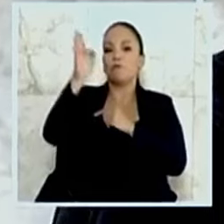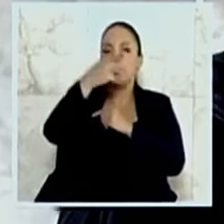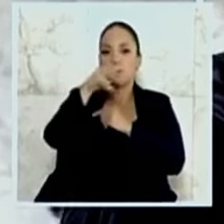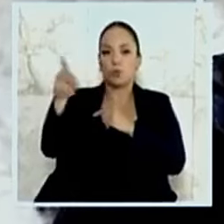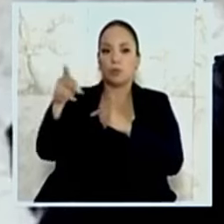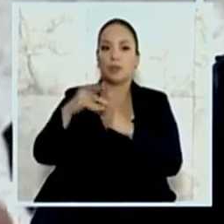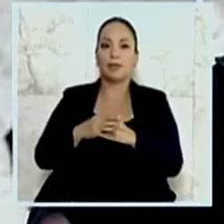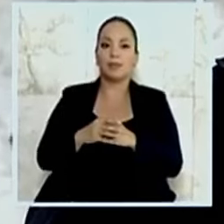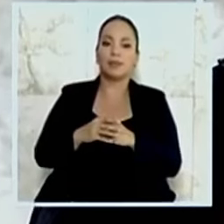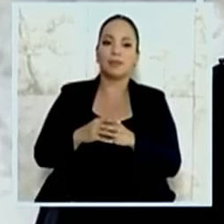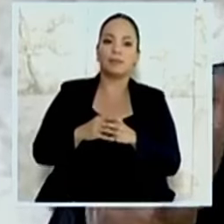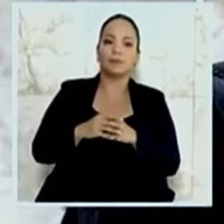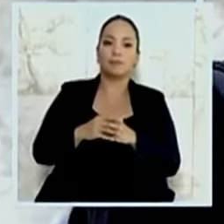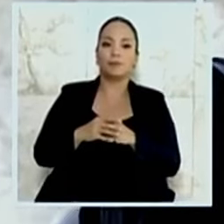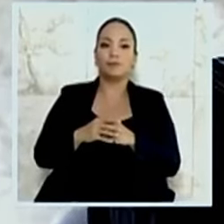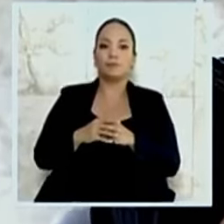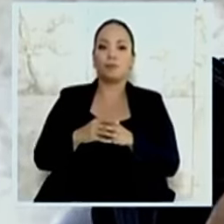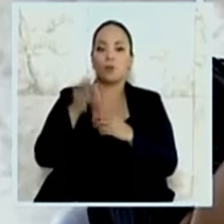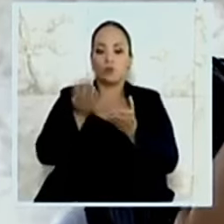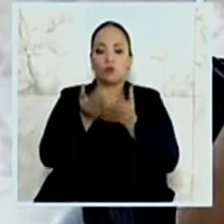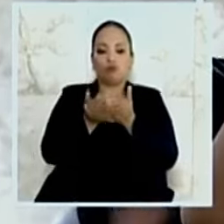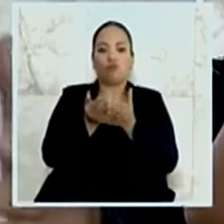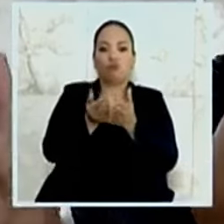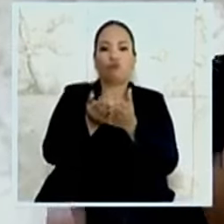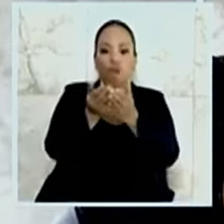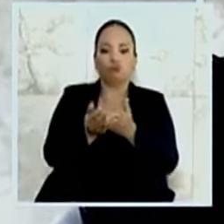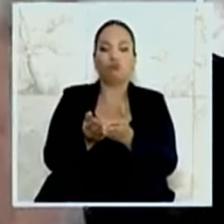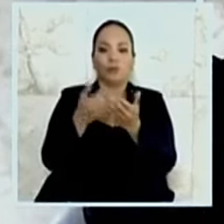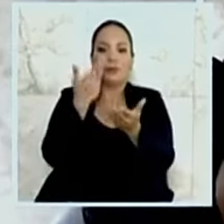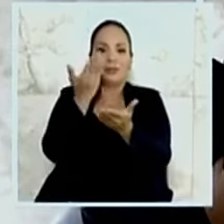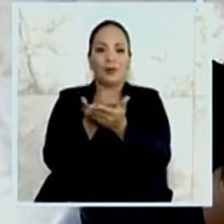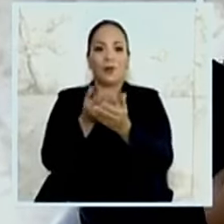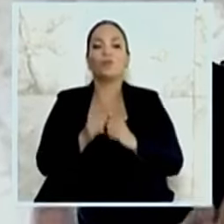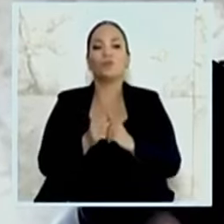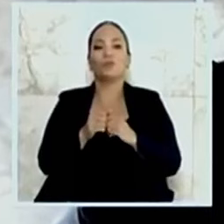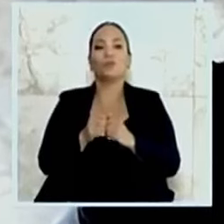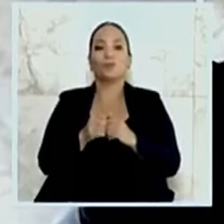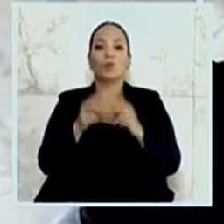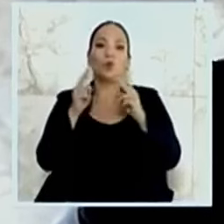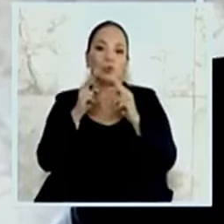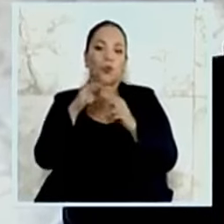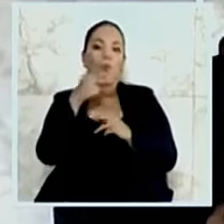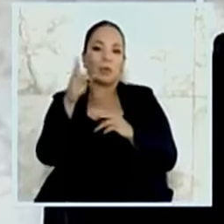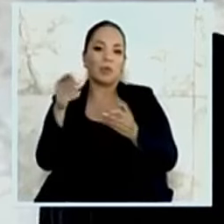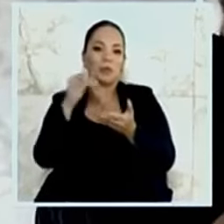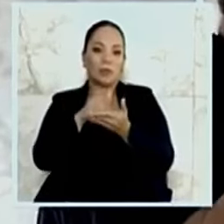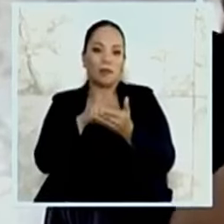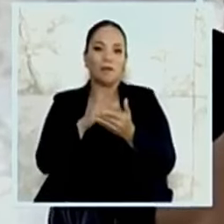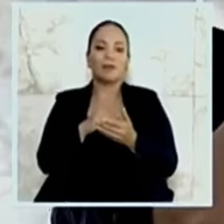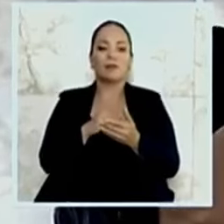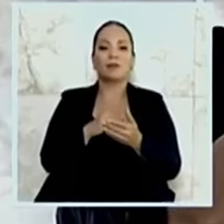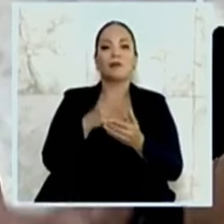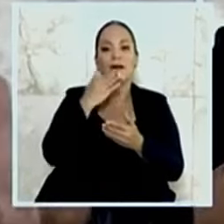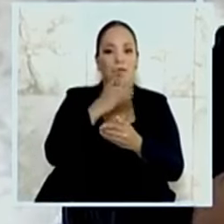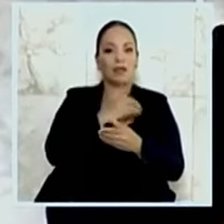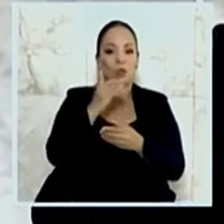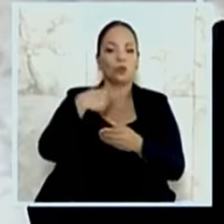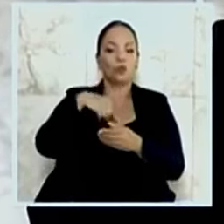público en general, principalmente la gente en Punta Arenas. Saludo muy especial. Don Rodrigo, usted estuvo el sábado pasado en Punta